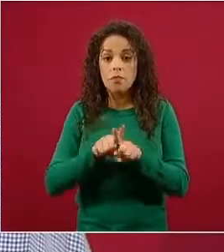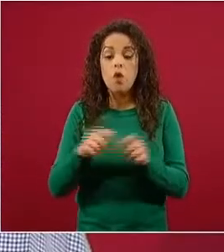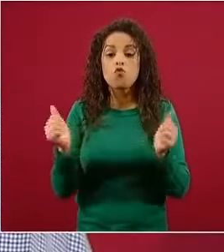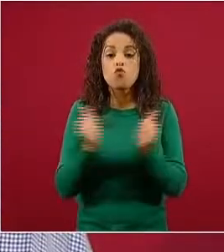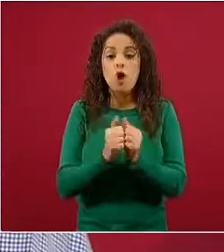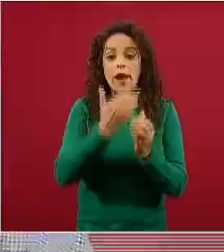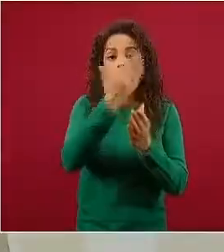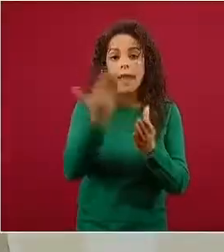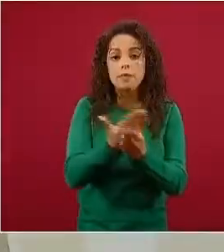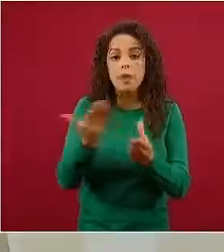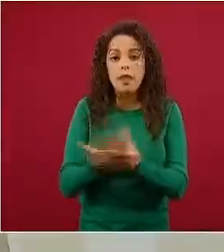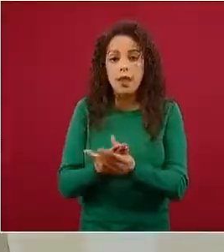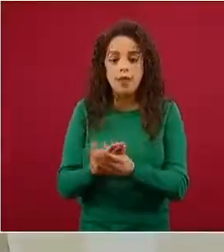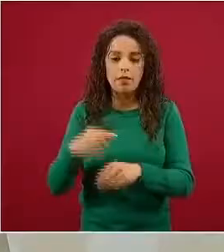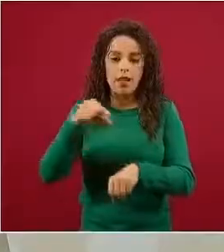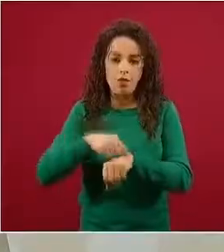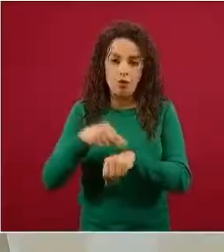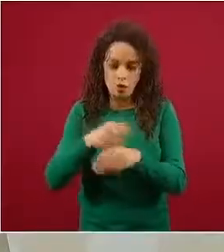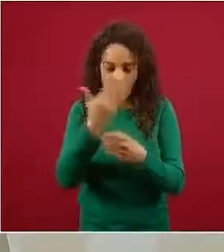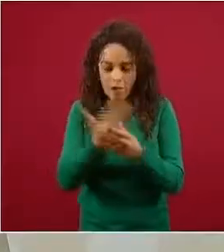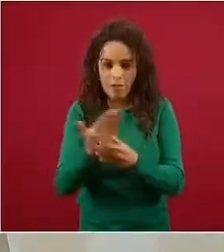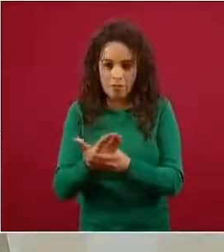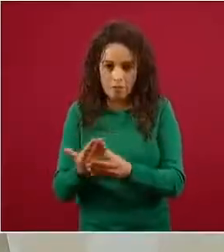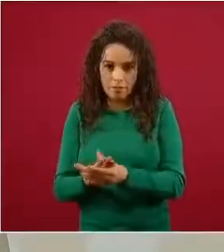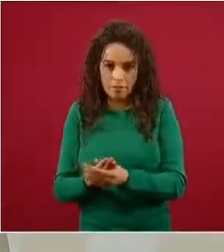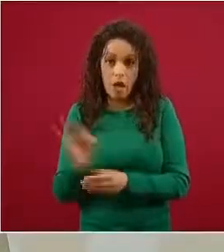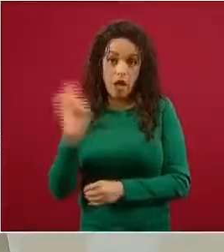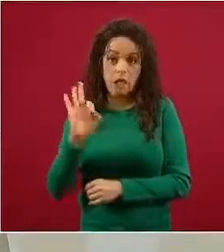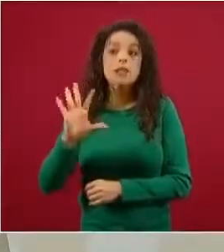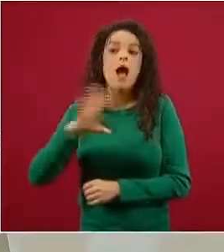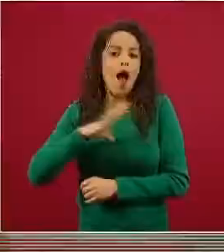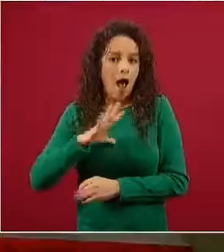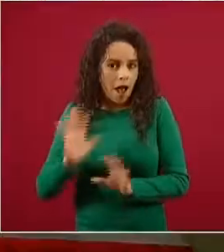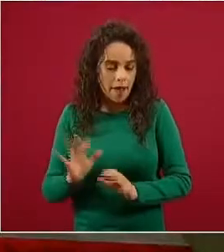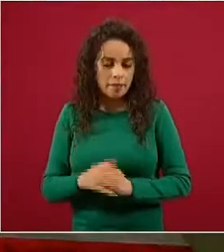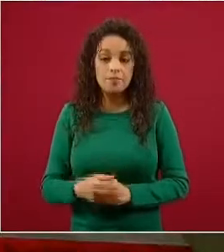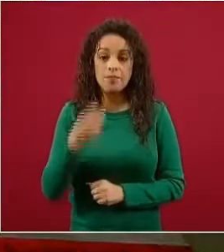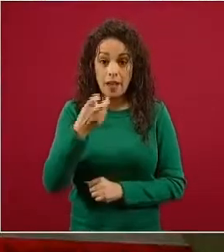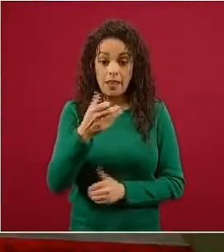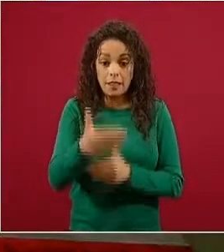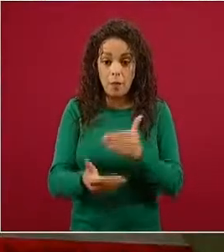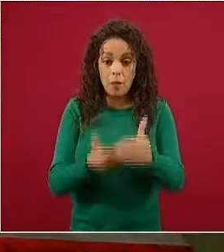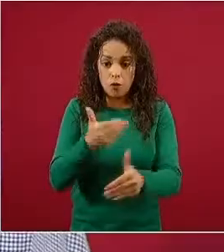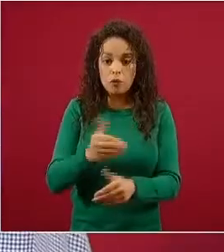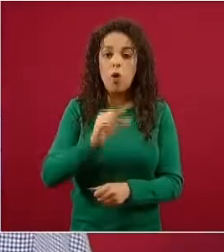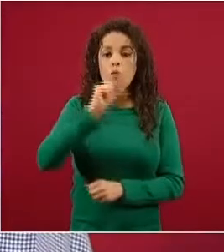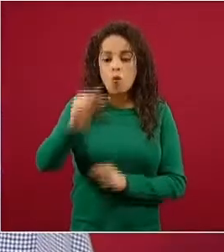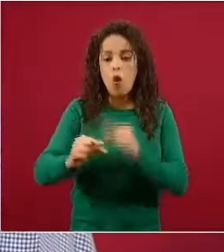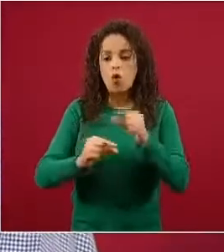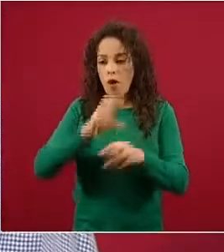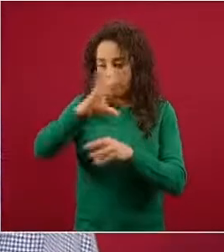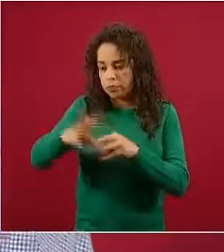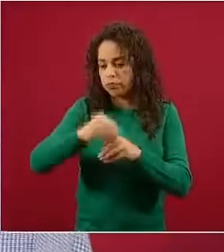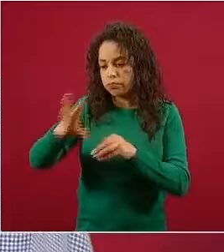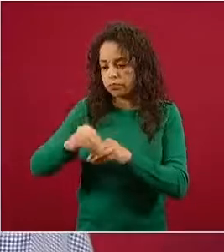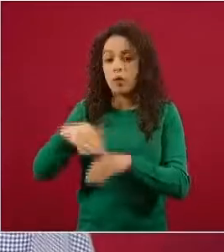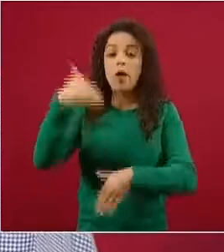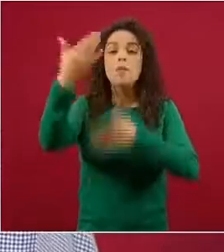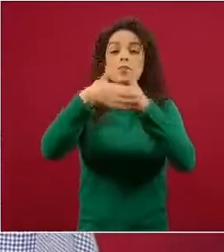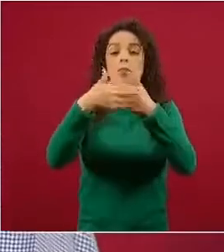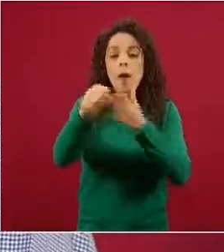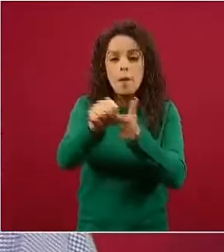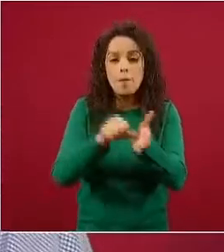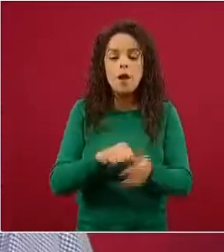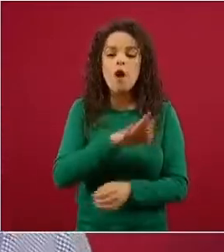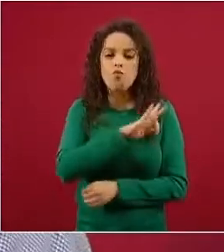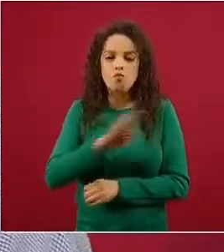por SARS-CoV-2 y el remanente. Es una cosa que se va a ir registrando poco a poco. Hay varios procesos. Hay un proceso que también se ha comentado,